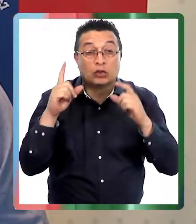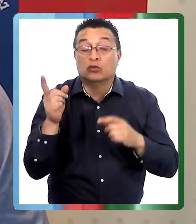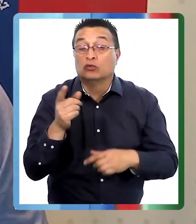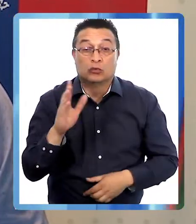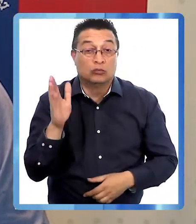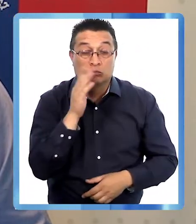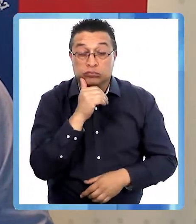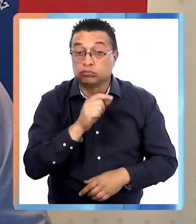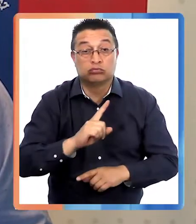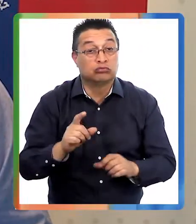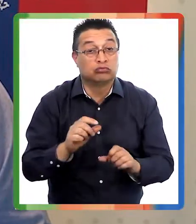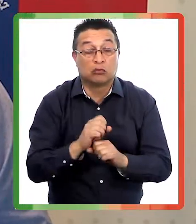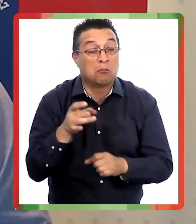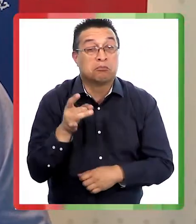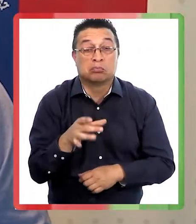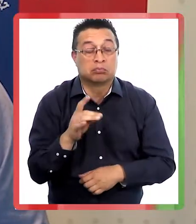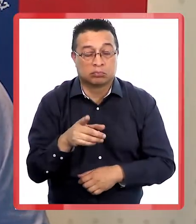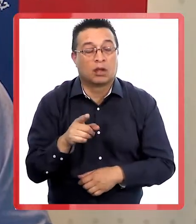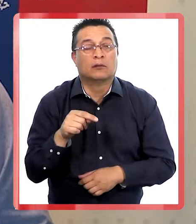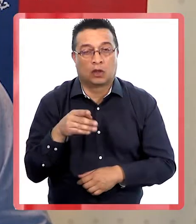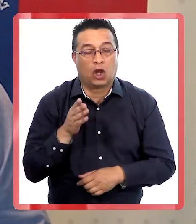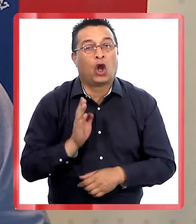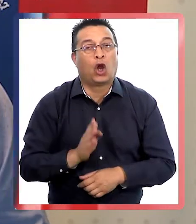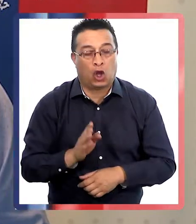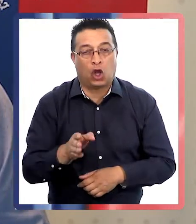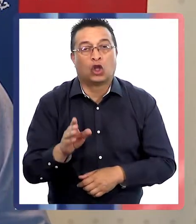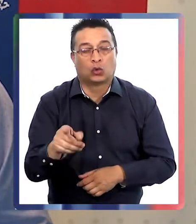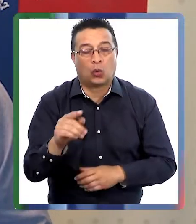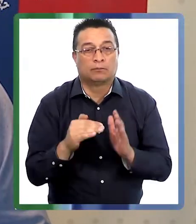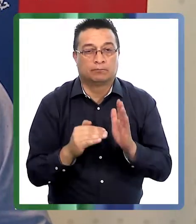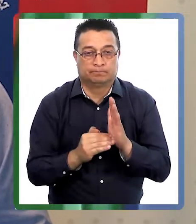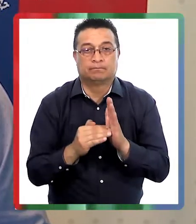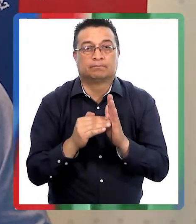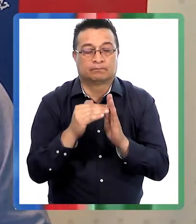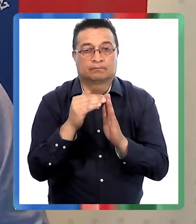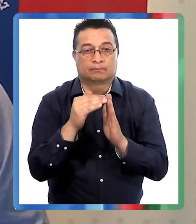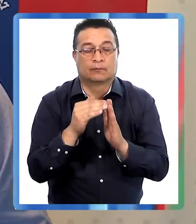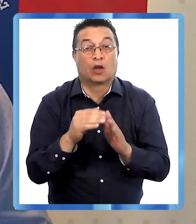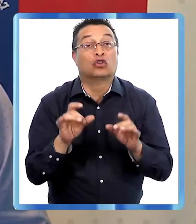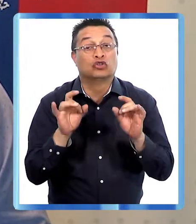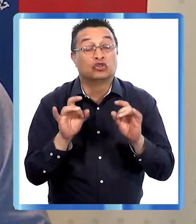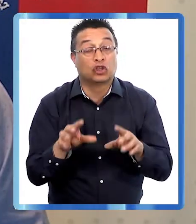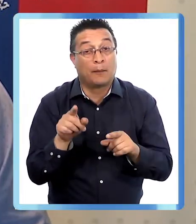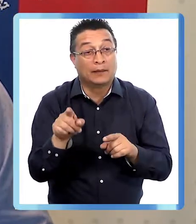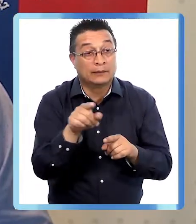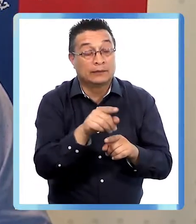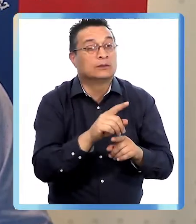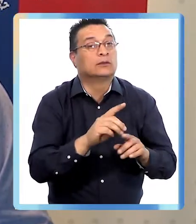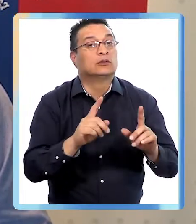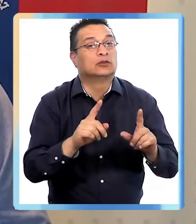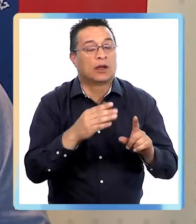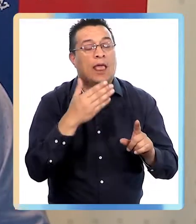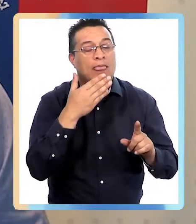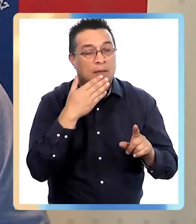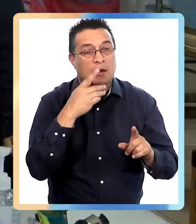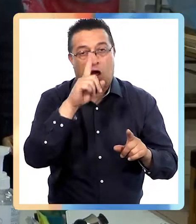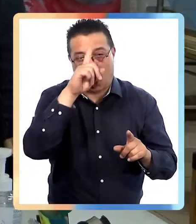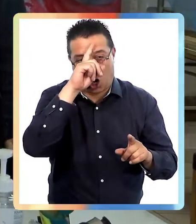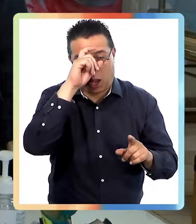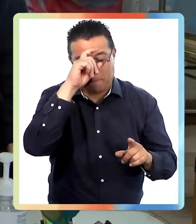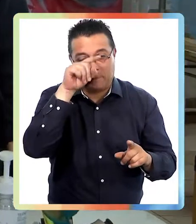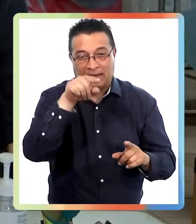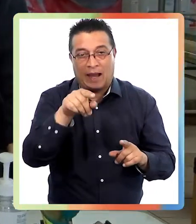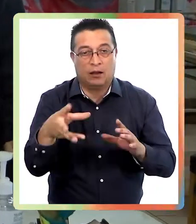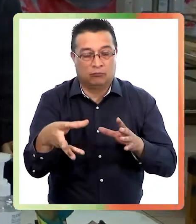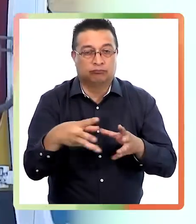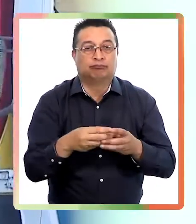protección personal, vamos a continuar con estas alzas, no solo en casos, sino también en hospitalizaciones. Ya se